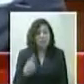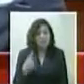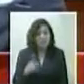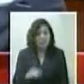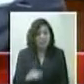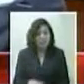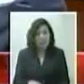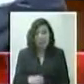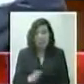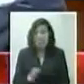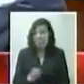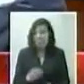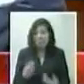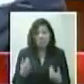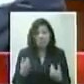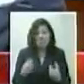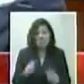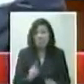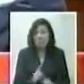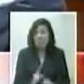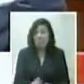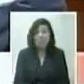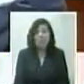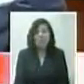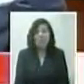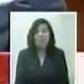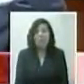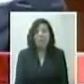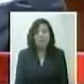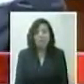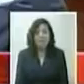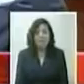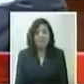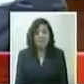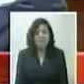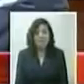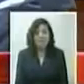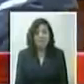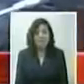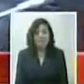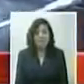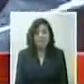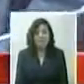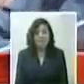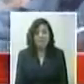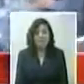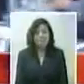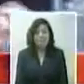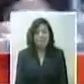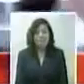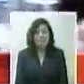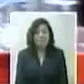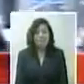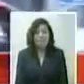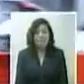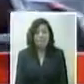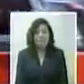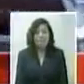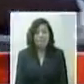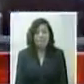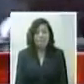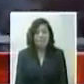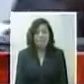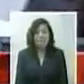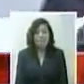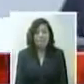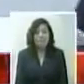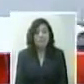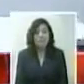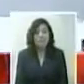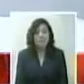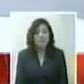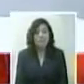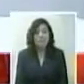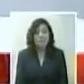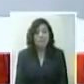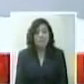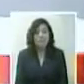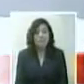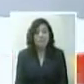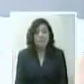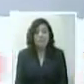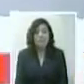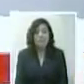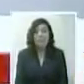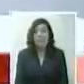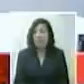sé Fame no hacía chalecos en ese momento a fines del 2010 ya empezó a hacer chalecos pero hasta donde tengo